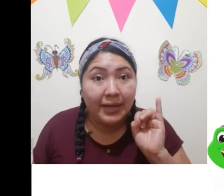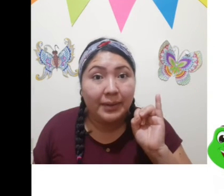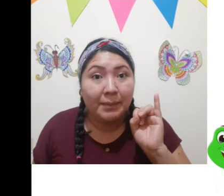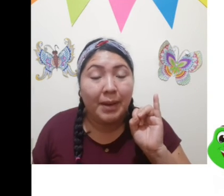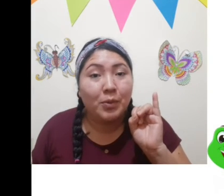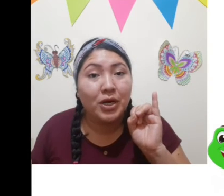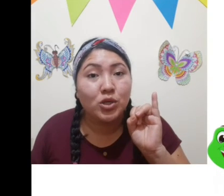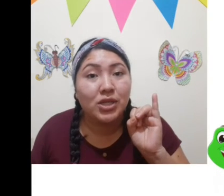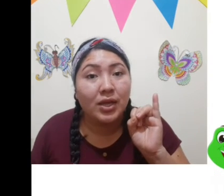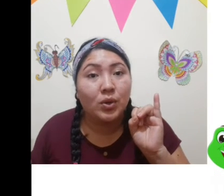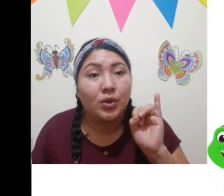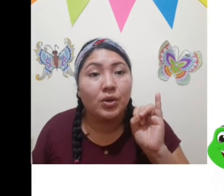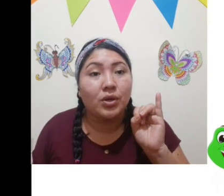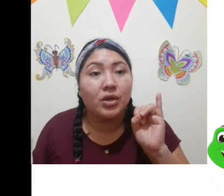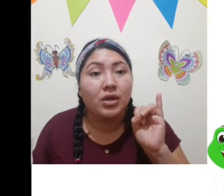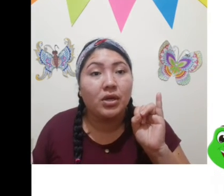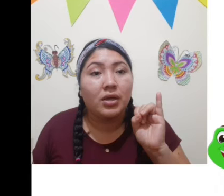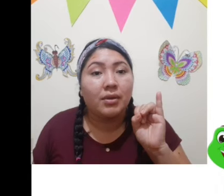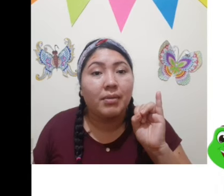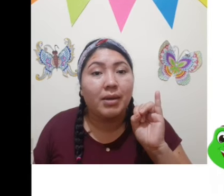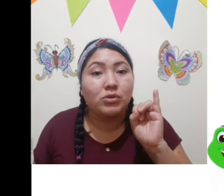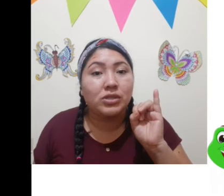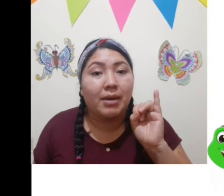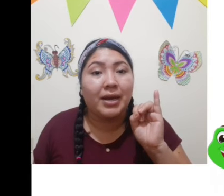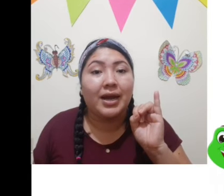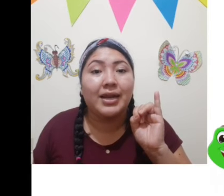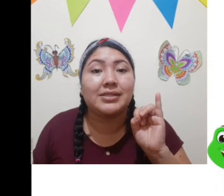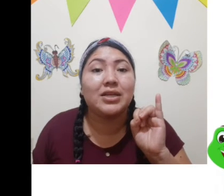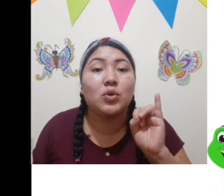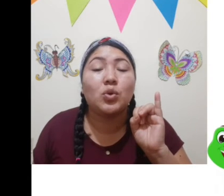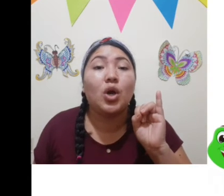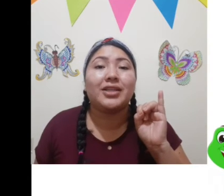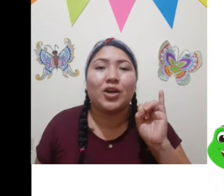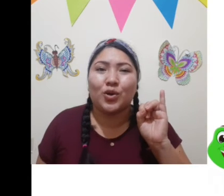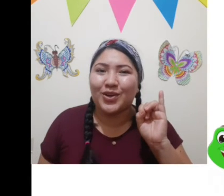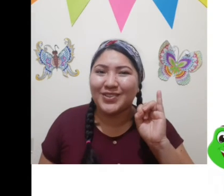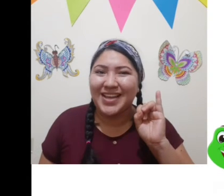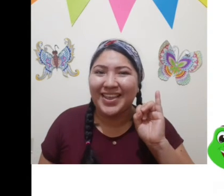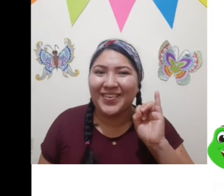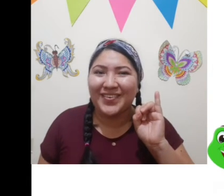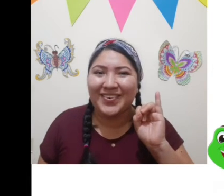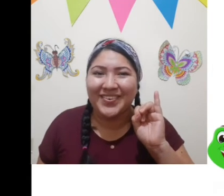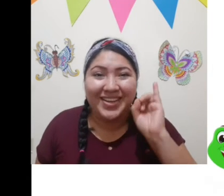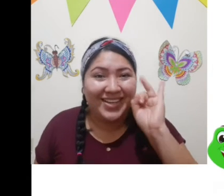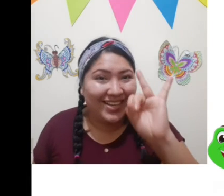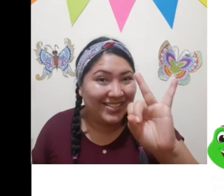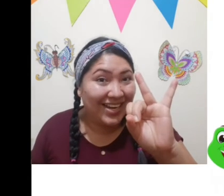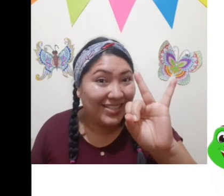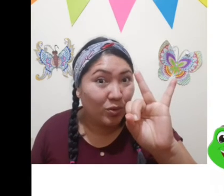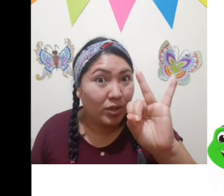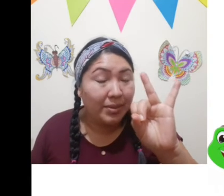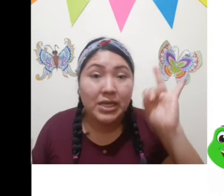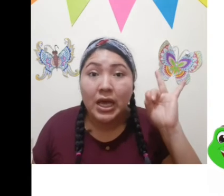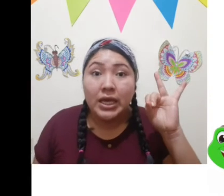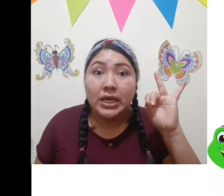a ver vamos por el rosado vamos a marcar el círculo de color rosado es